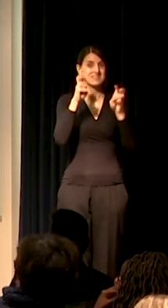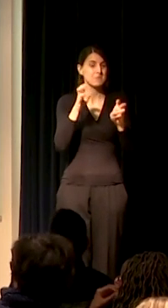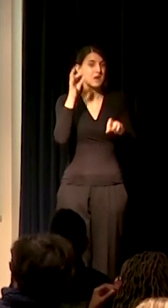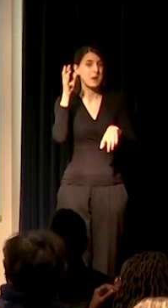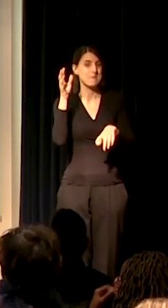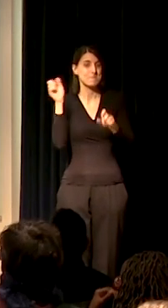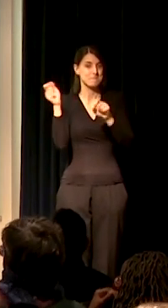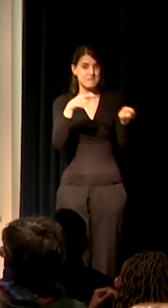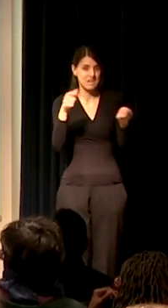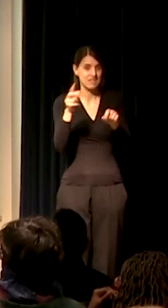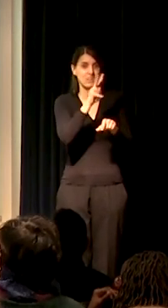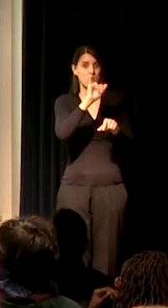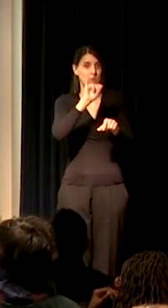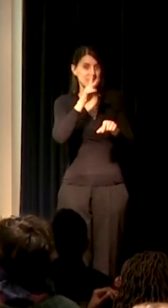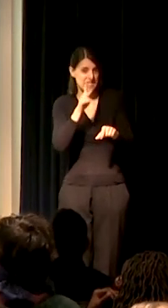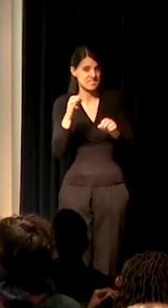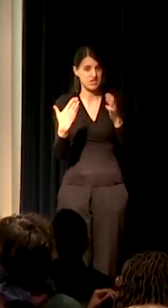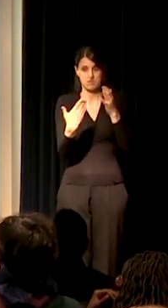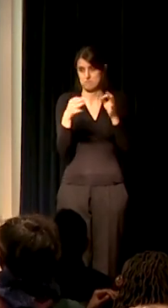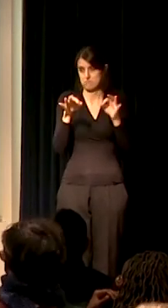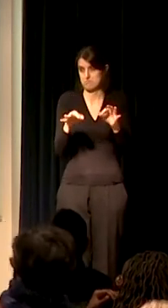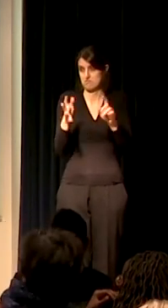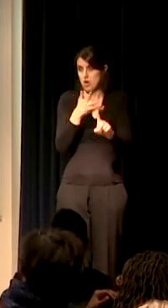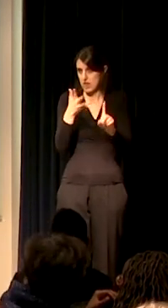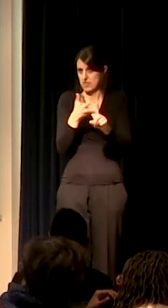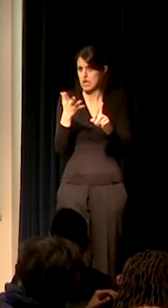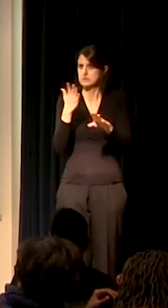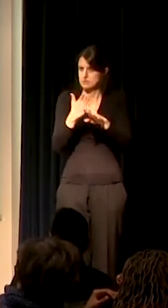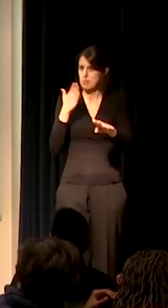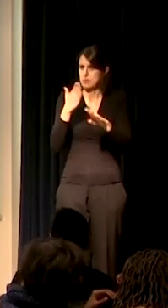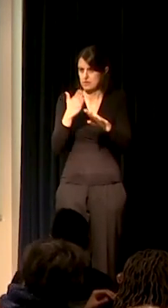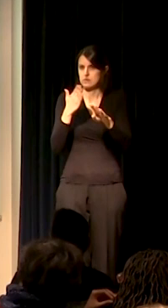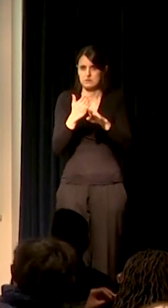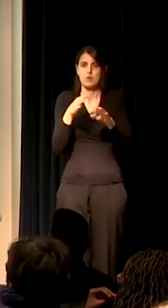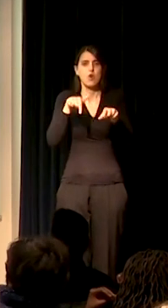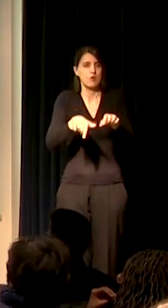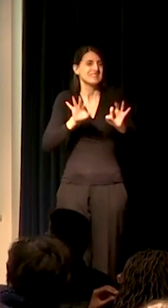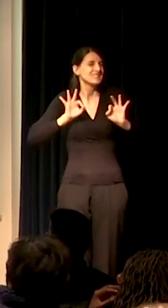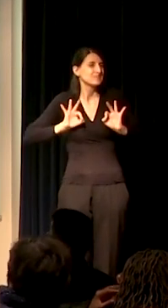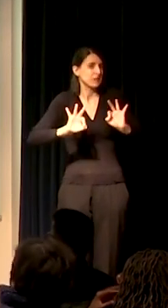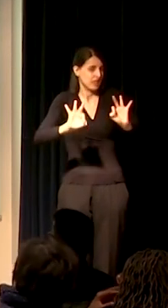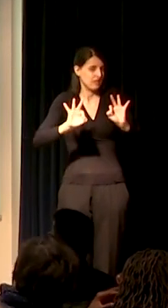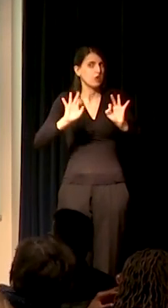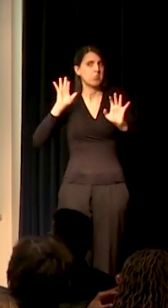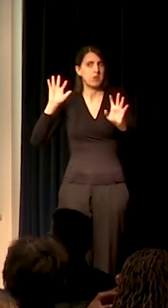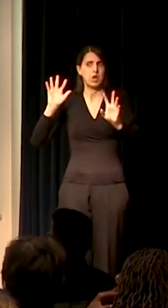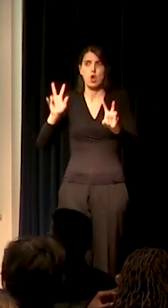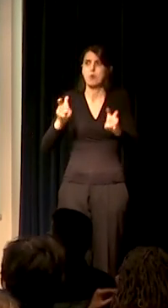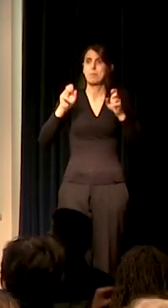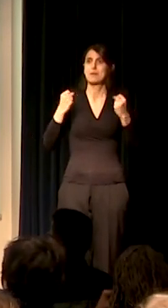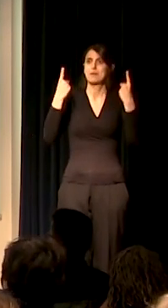violencia y VIH ha estado presente en nuestras jornadas. Lo digo porque no es nuevo, o sea, sí que es cierto que es específico. Con lo cual también denota